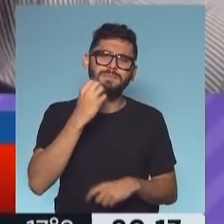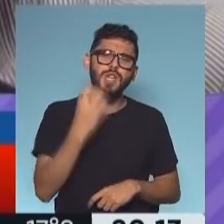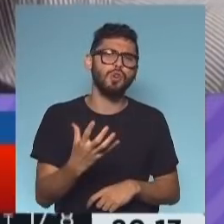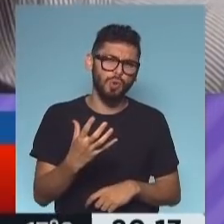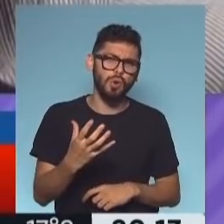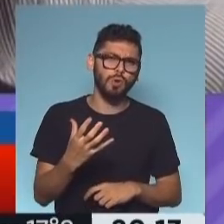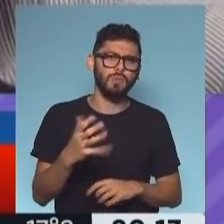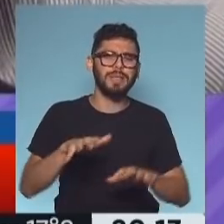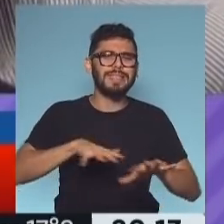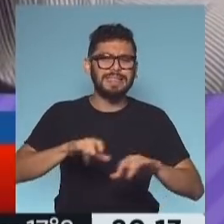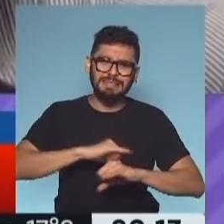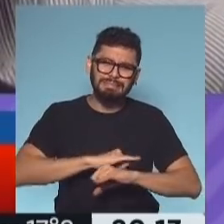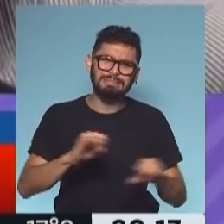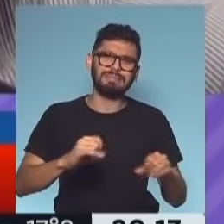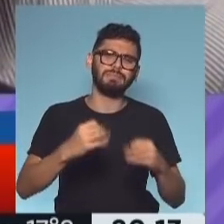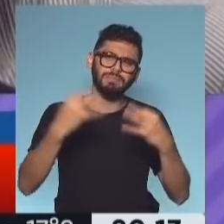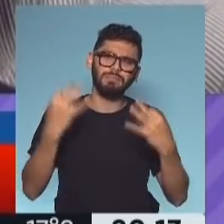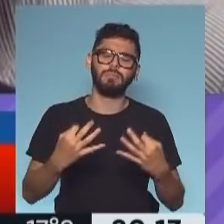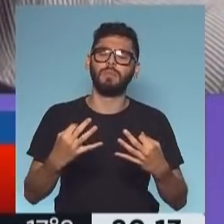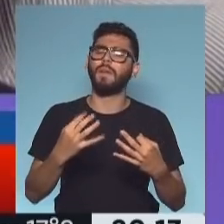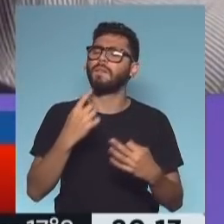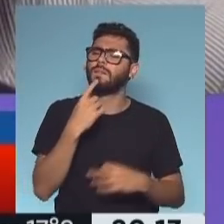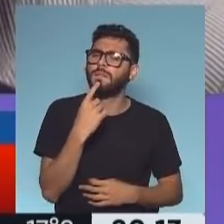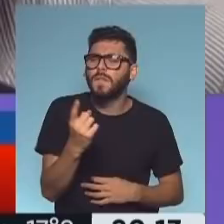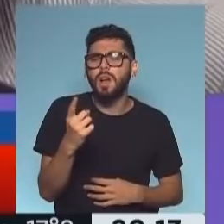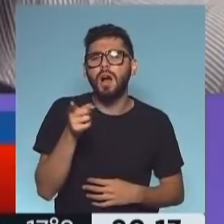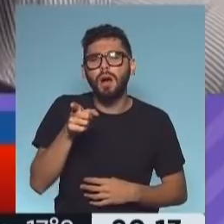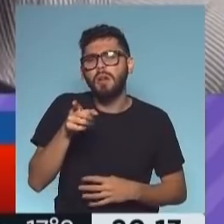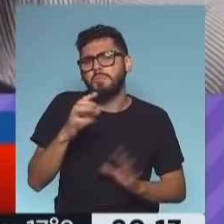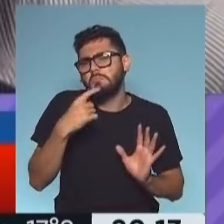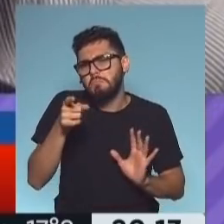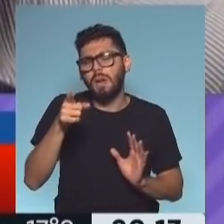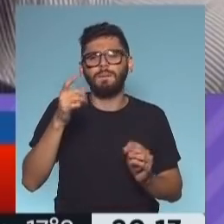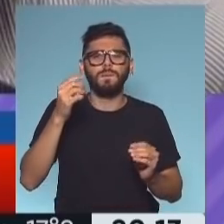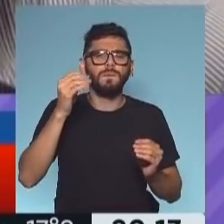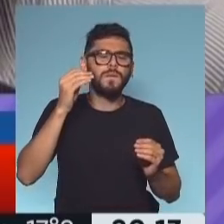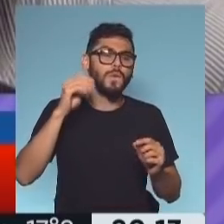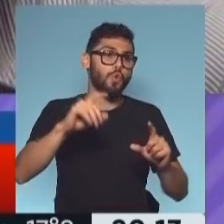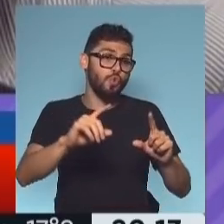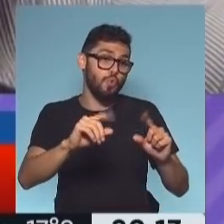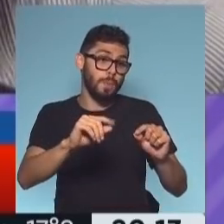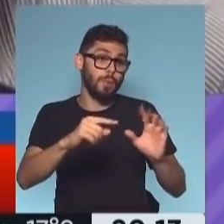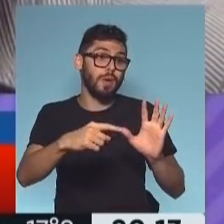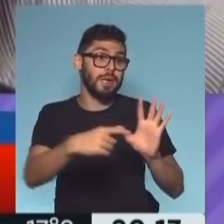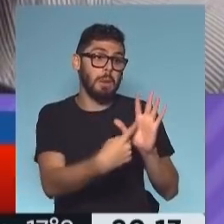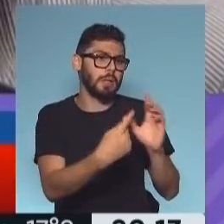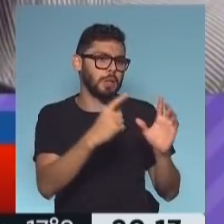situación. Y en este contexto quiero saber si le preocupa que con estos números la Ciudad de Buenos Aires siga sosteniendo